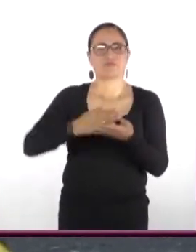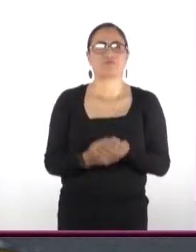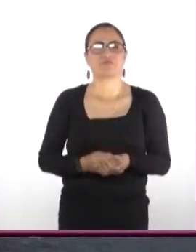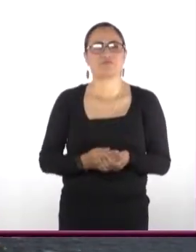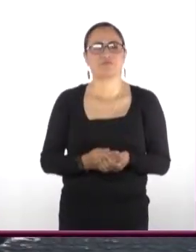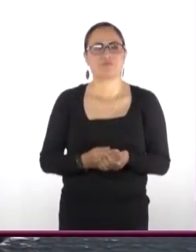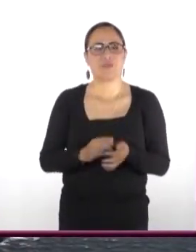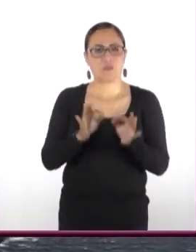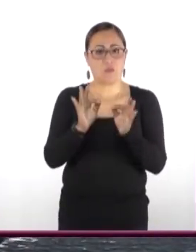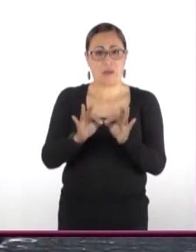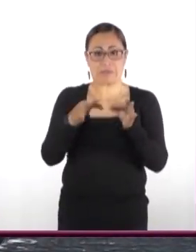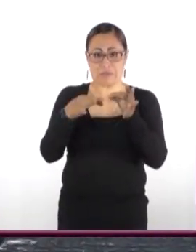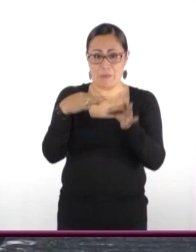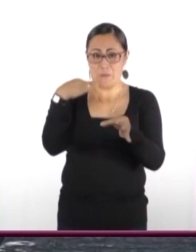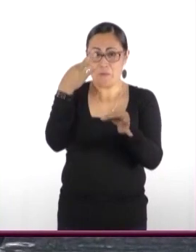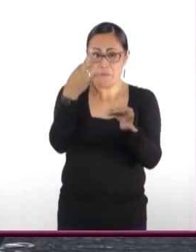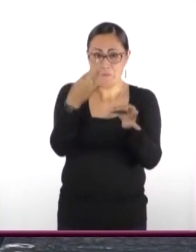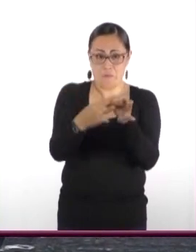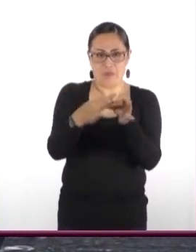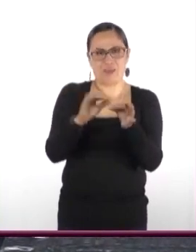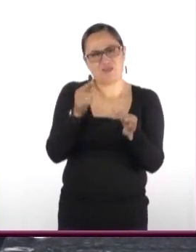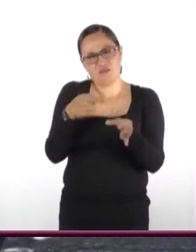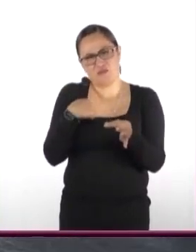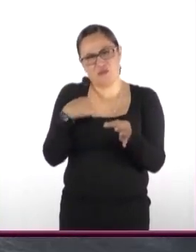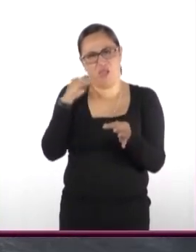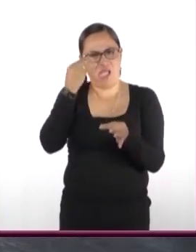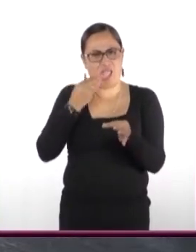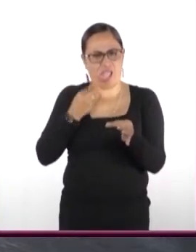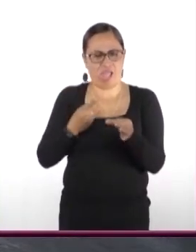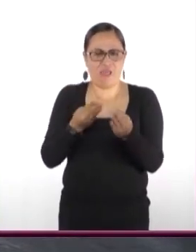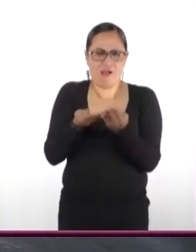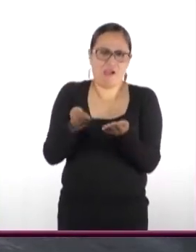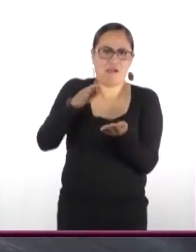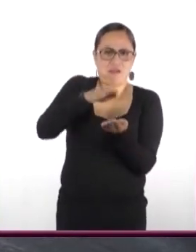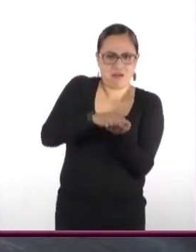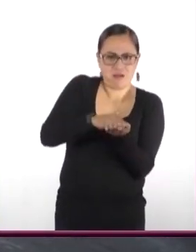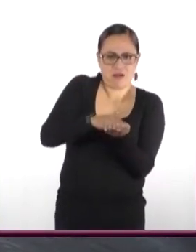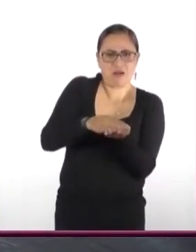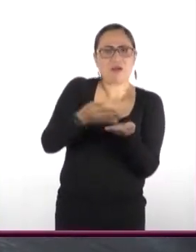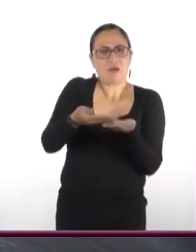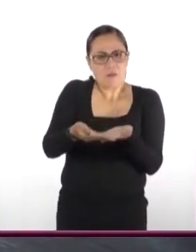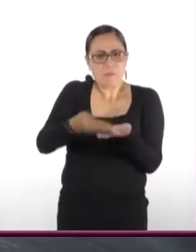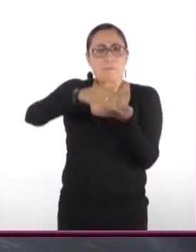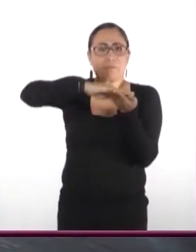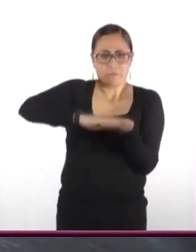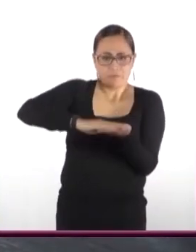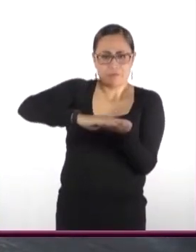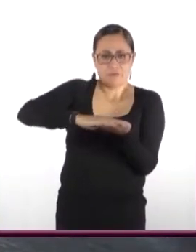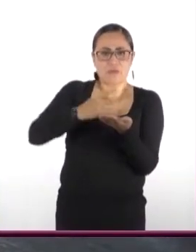¿Tú los doblas así como bien exacto o hay más o menos? Pues sí, sí trato. 2.